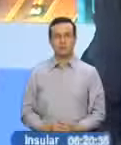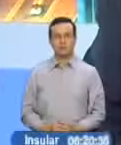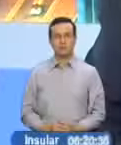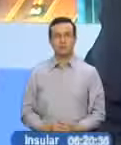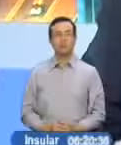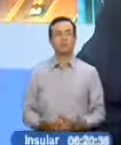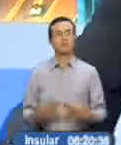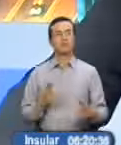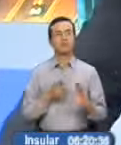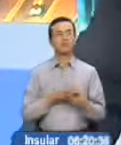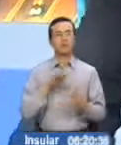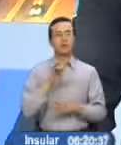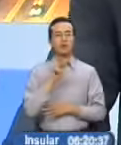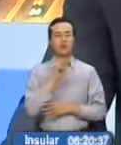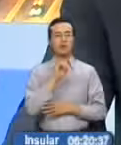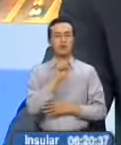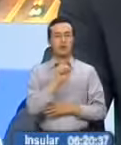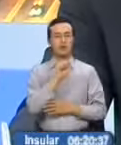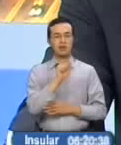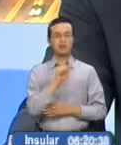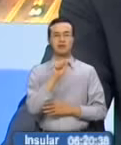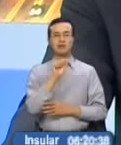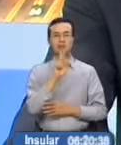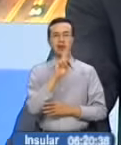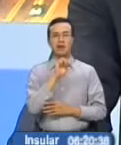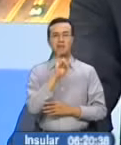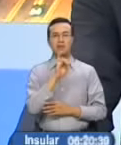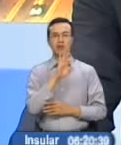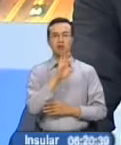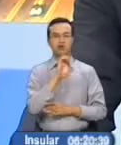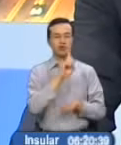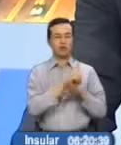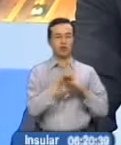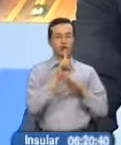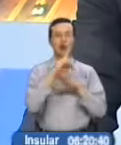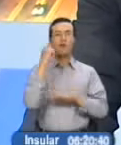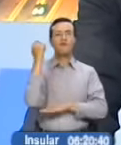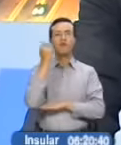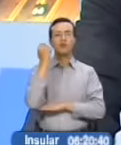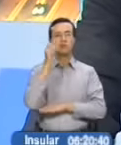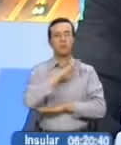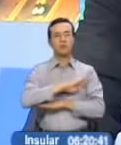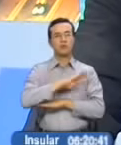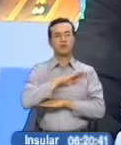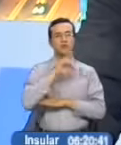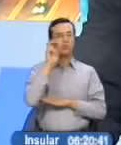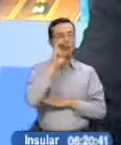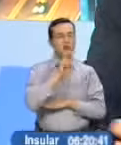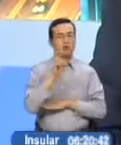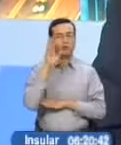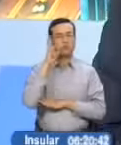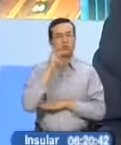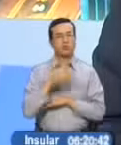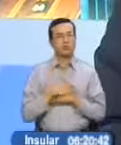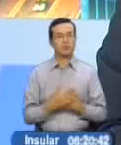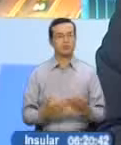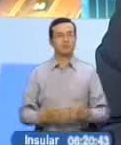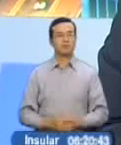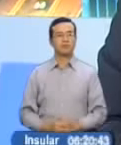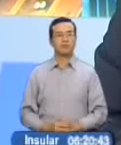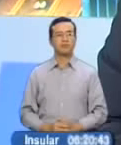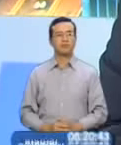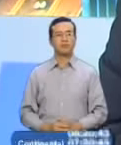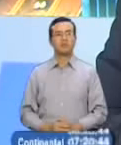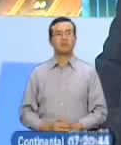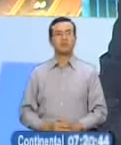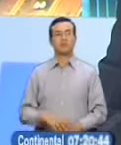Se encuentra con nosotros doña Tania Sarmiento, como lo había anunciado, directora de la Fundación Municipal Turismo para Cuenca. Definitivamente